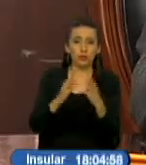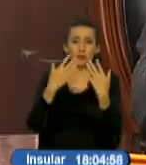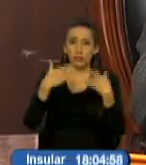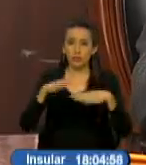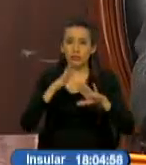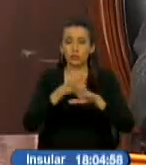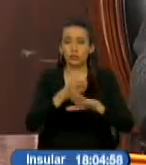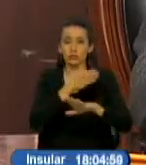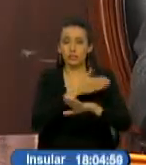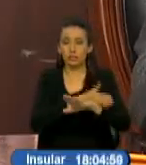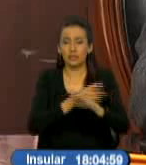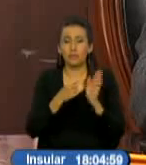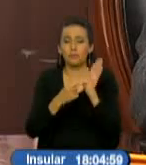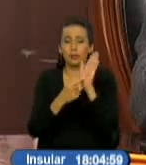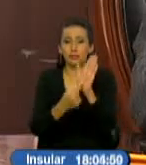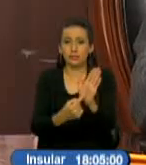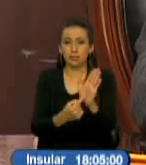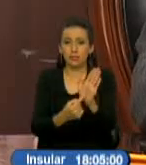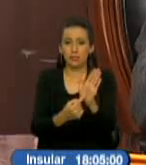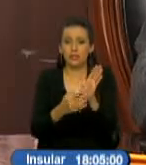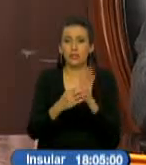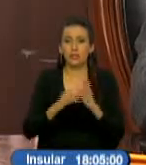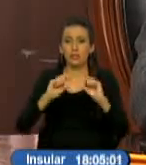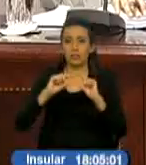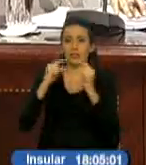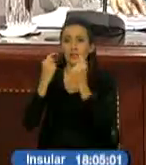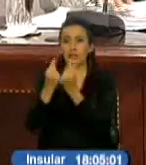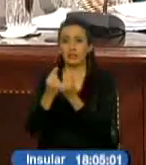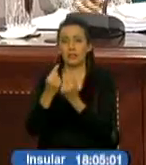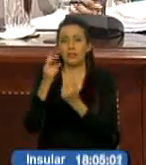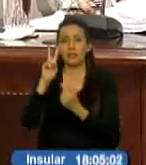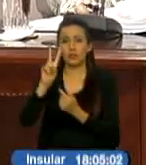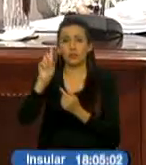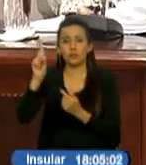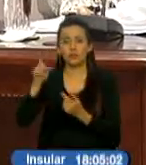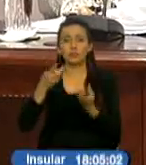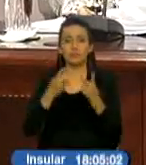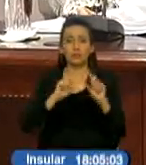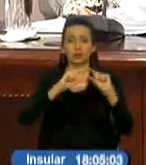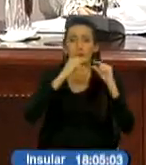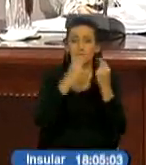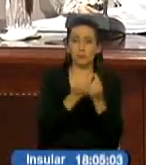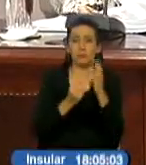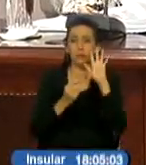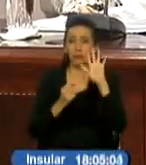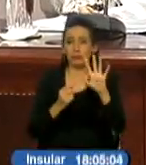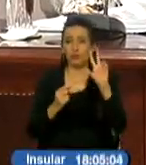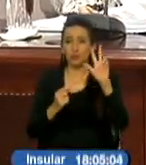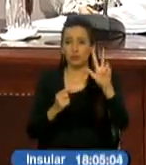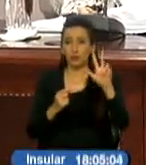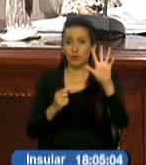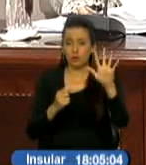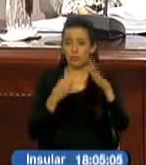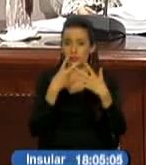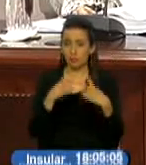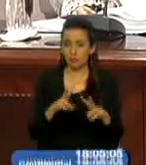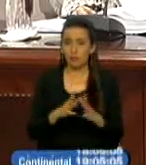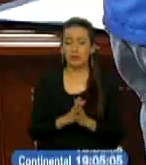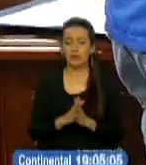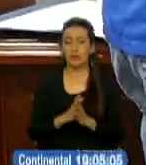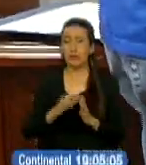presentados por la Alianza Creo Suma y el Movimiento Alianza País. Dependiendo de la resolución, aún existen